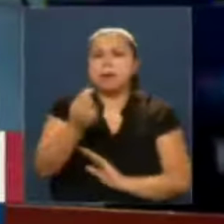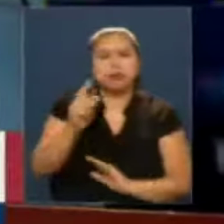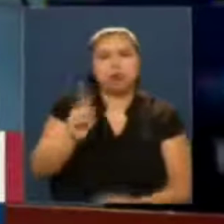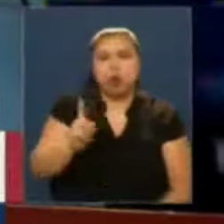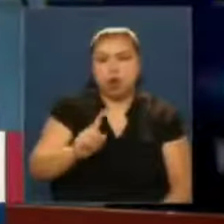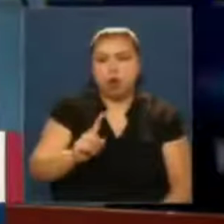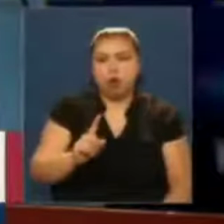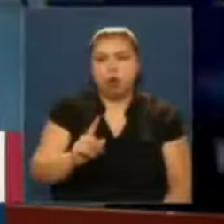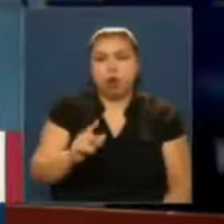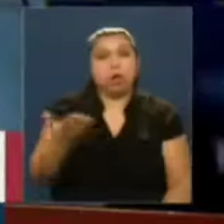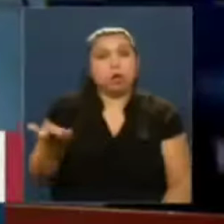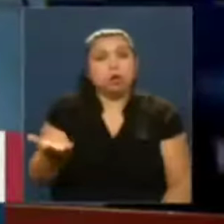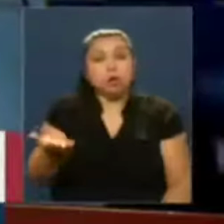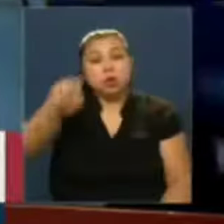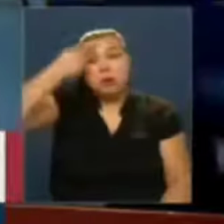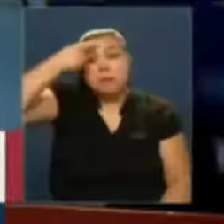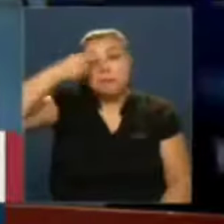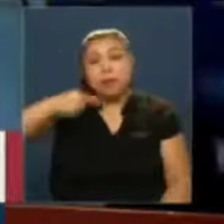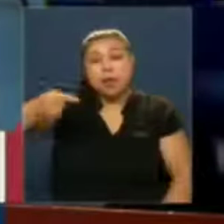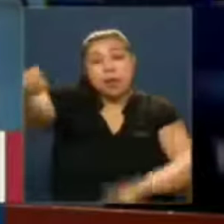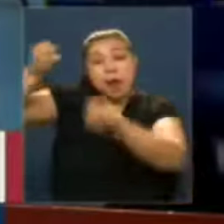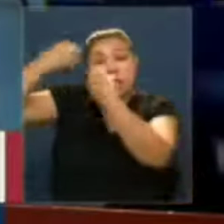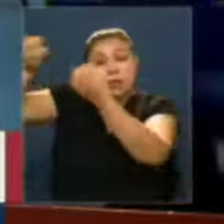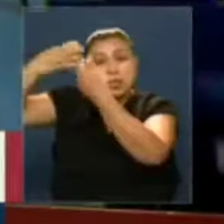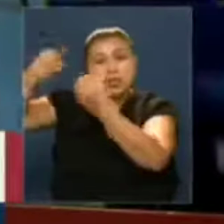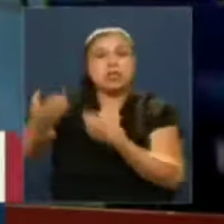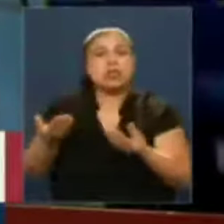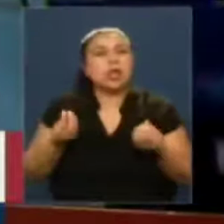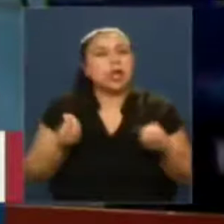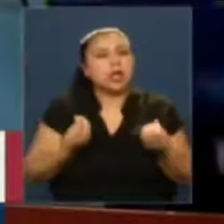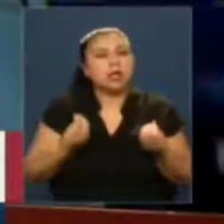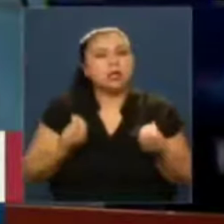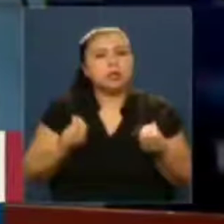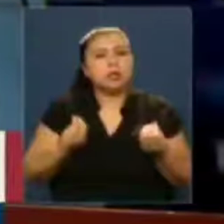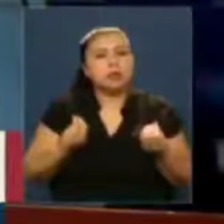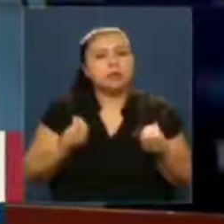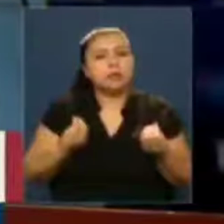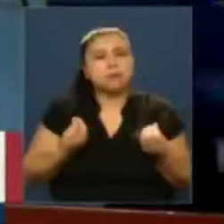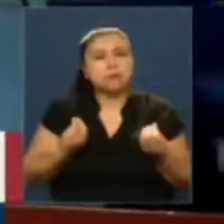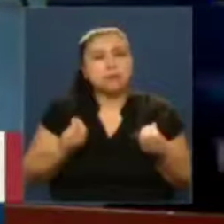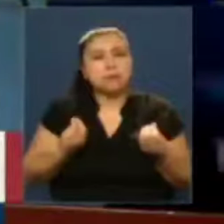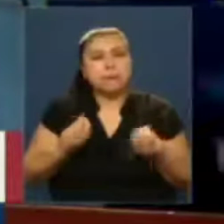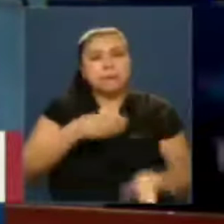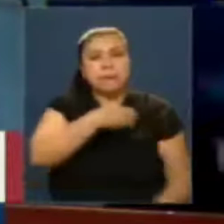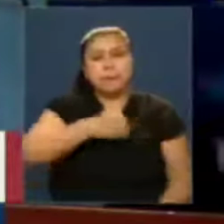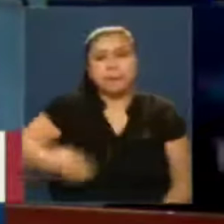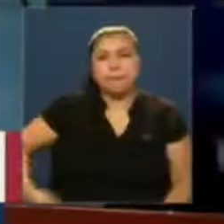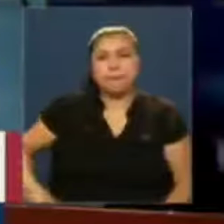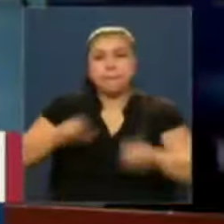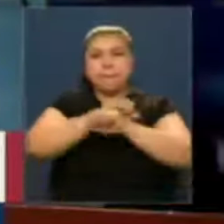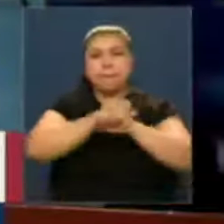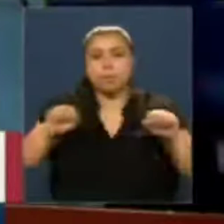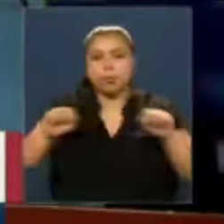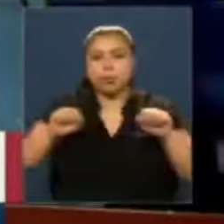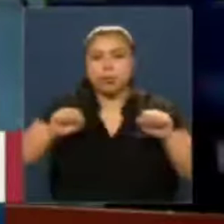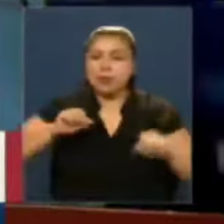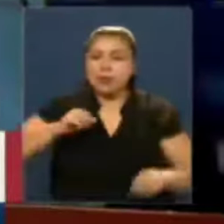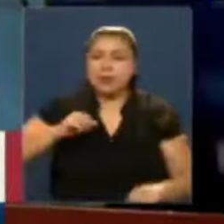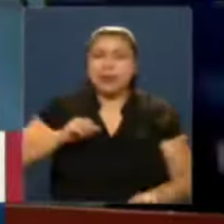fin. Pero la enseñanza es que el gobierno no puede